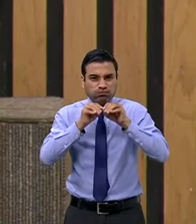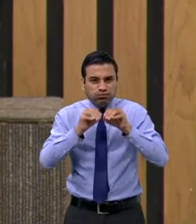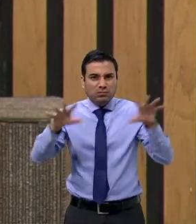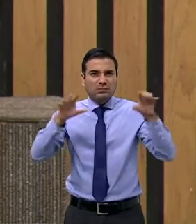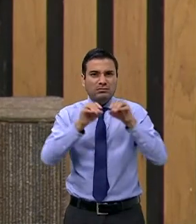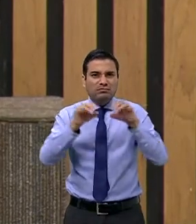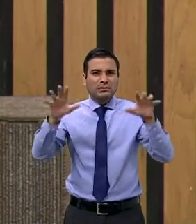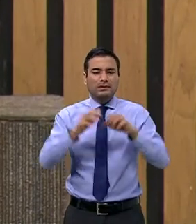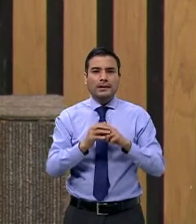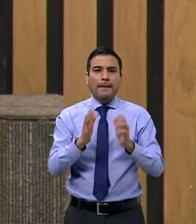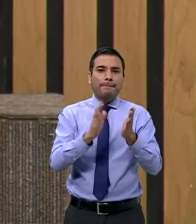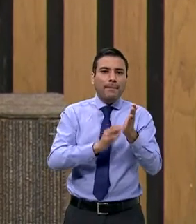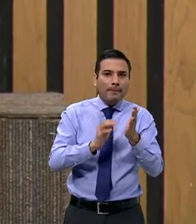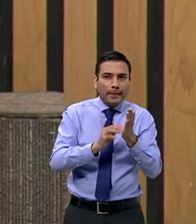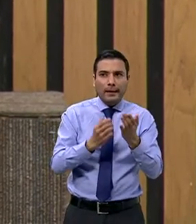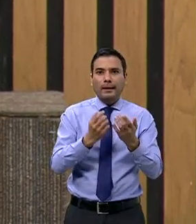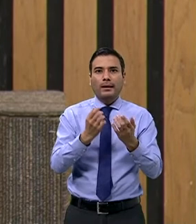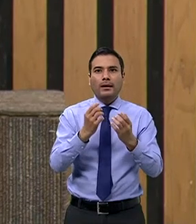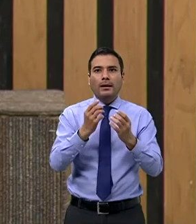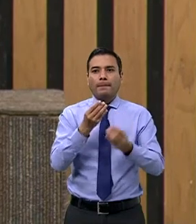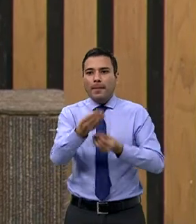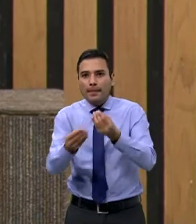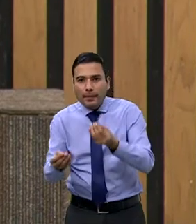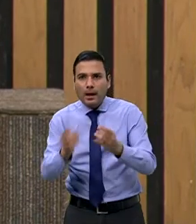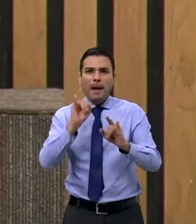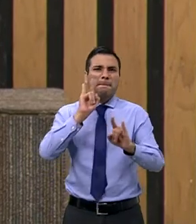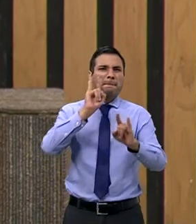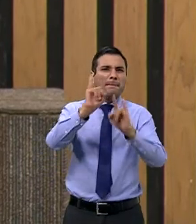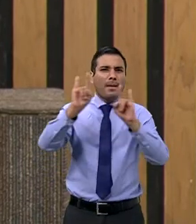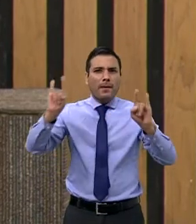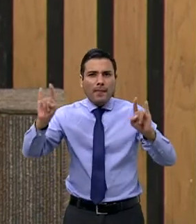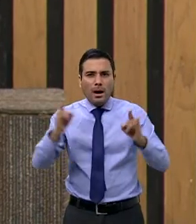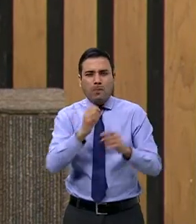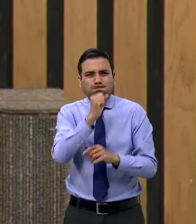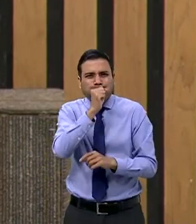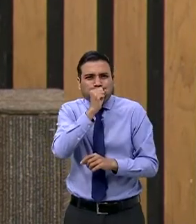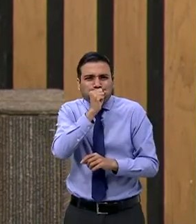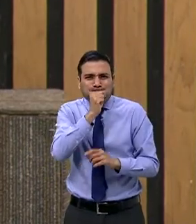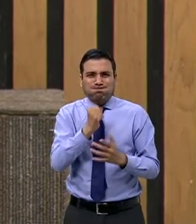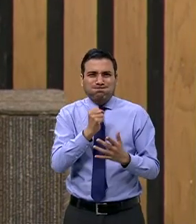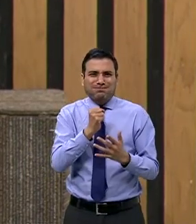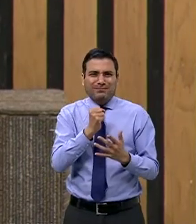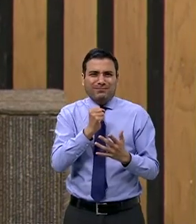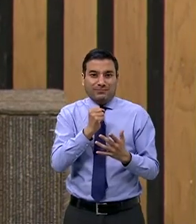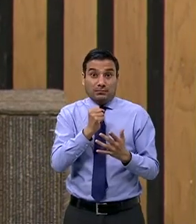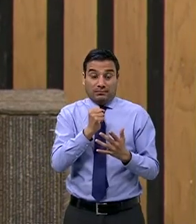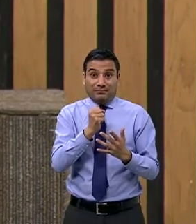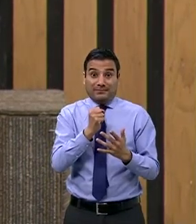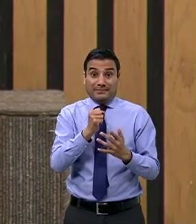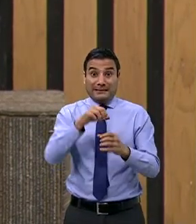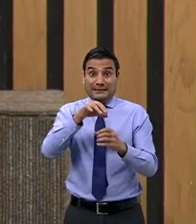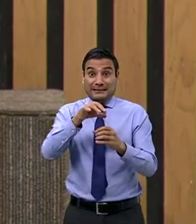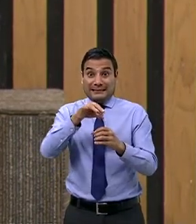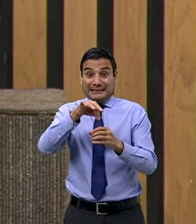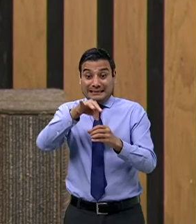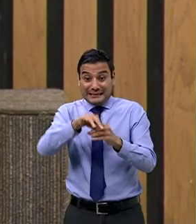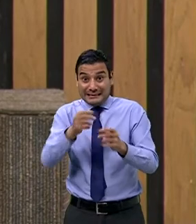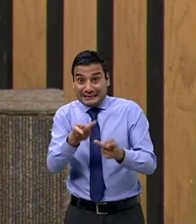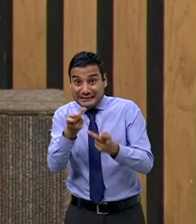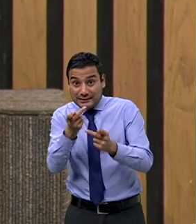panfletos volantes pancartas desde días previos a la jornada